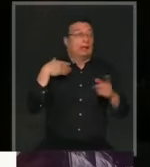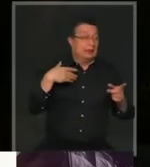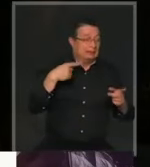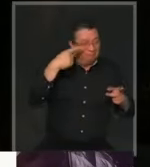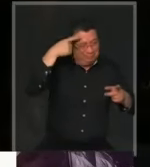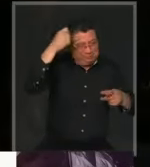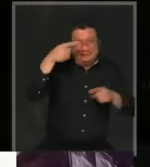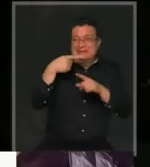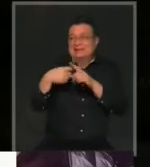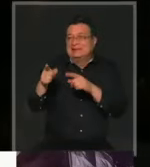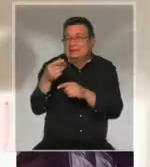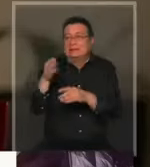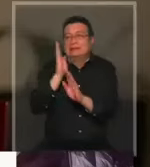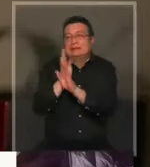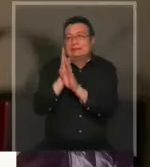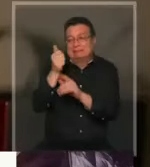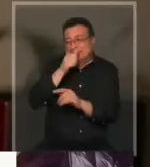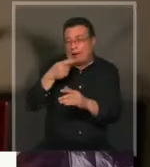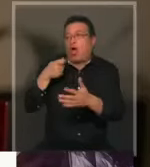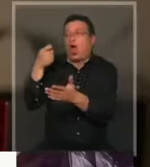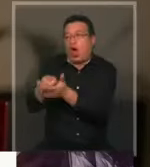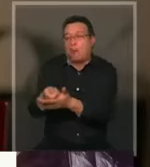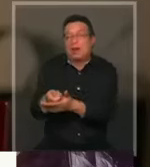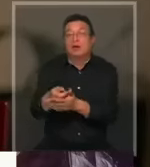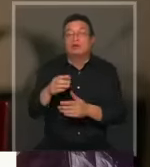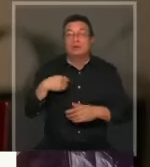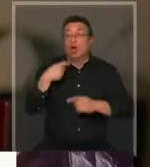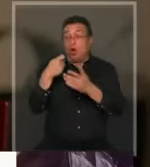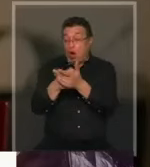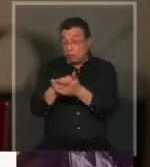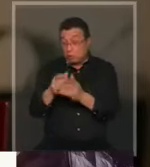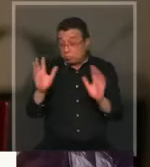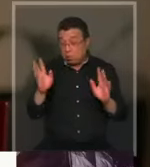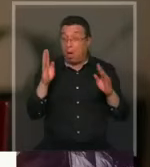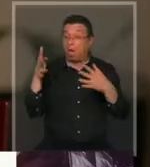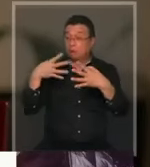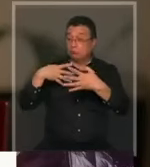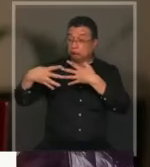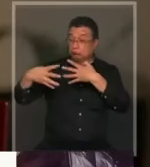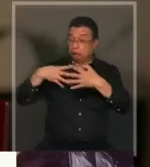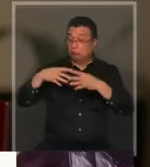comprarla en la reventa informal. Al momento de comprarla fue todo súper transparente, súper